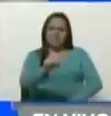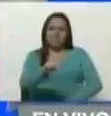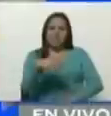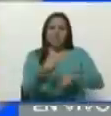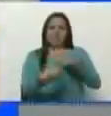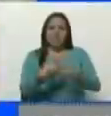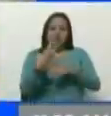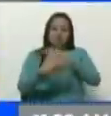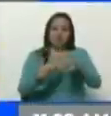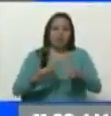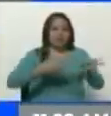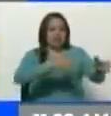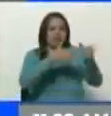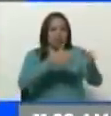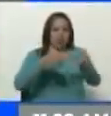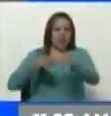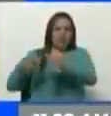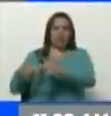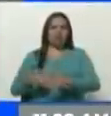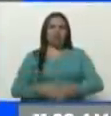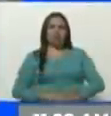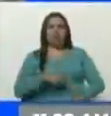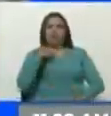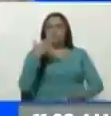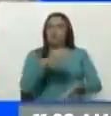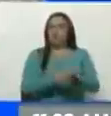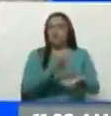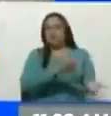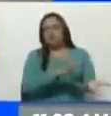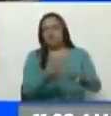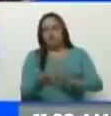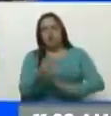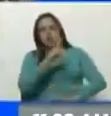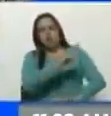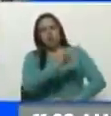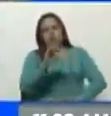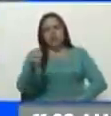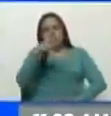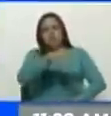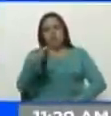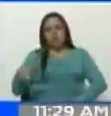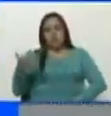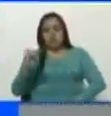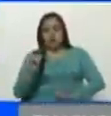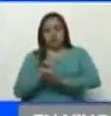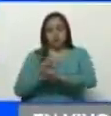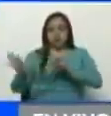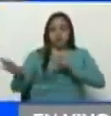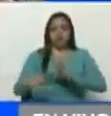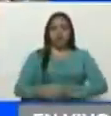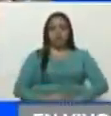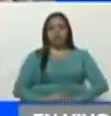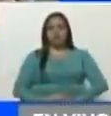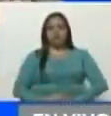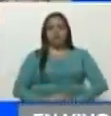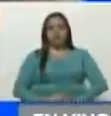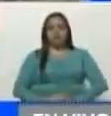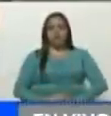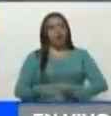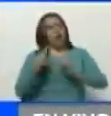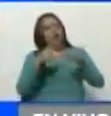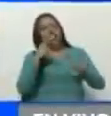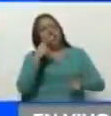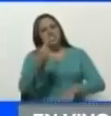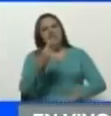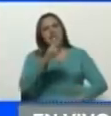con un tiroteo en el cual murieron como 200 ciudadanos que estaban allí, según otras estimaciones 2000,